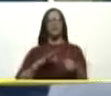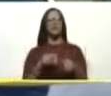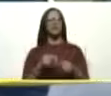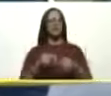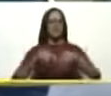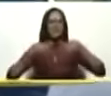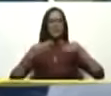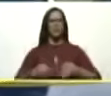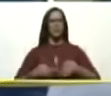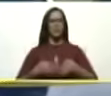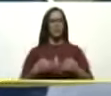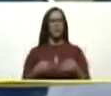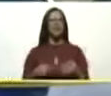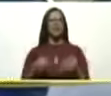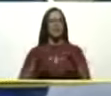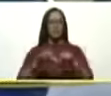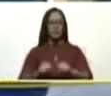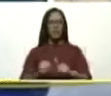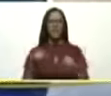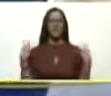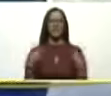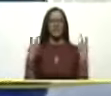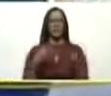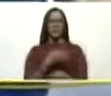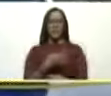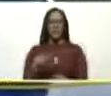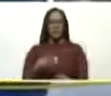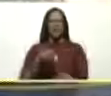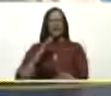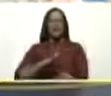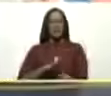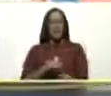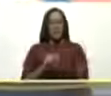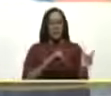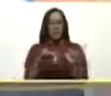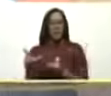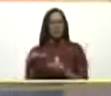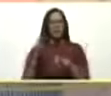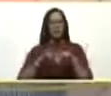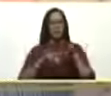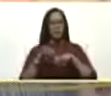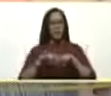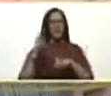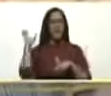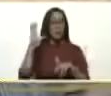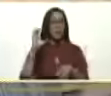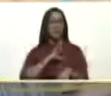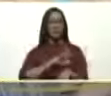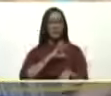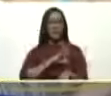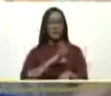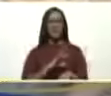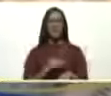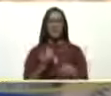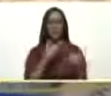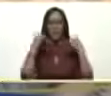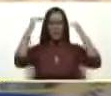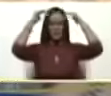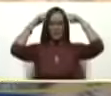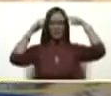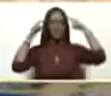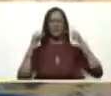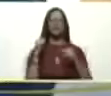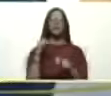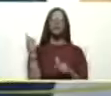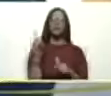conquistar la victoria perfecta. Estamos destinados a construir la patria socialista que indicaba el comandante Chávez, pero eso